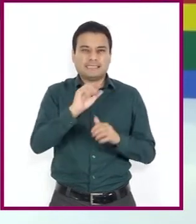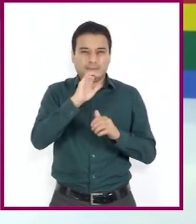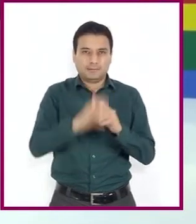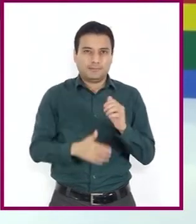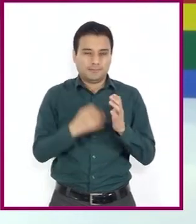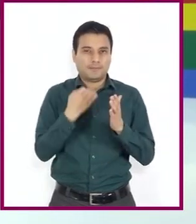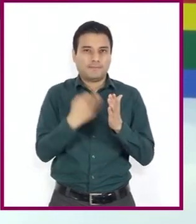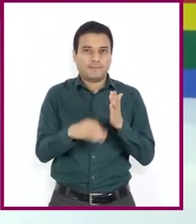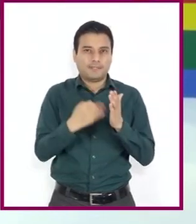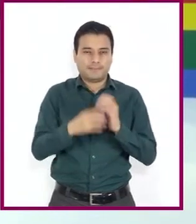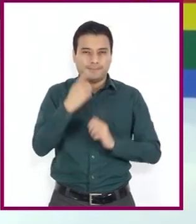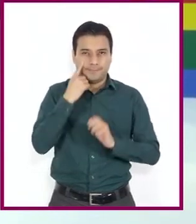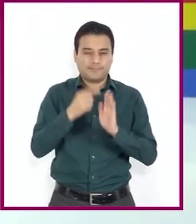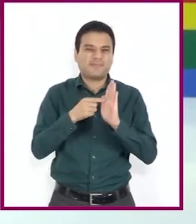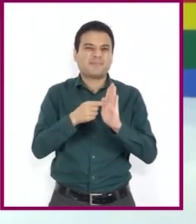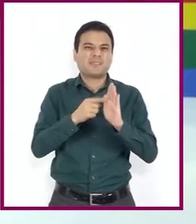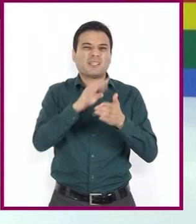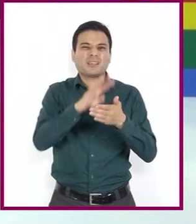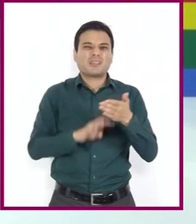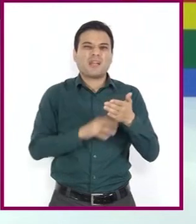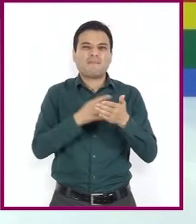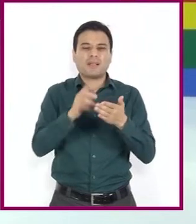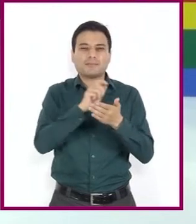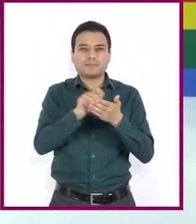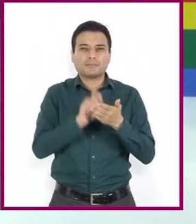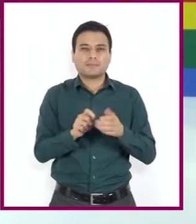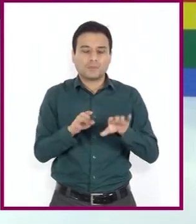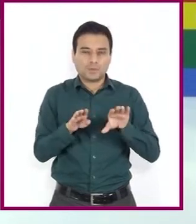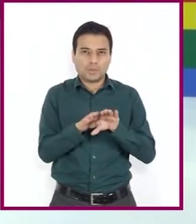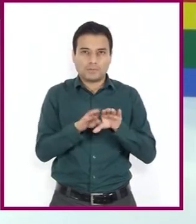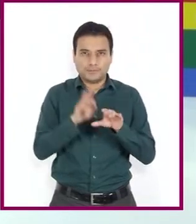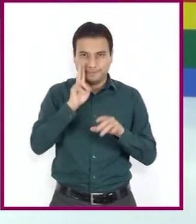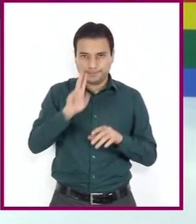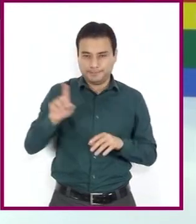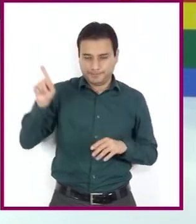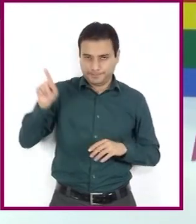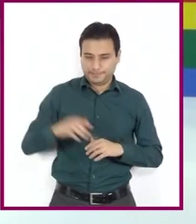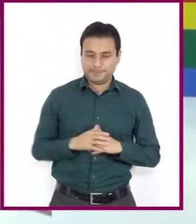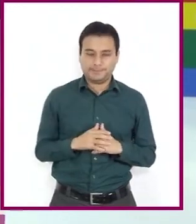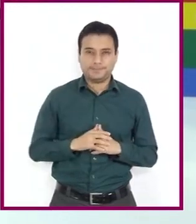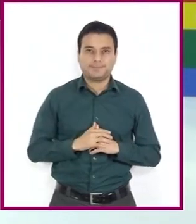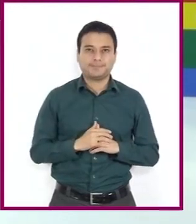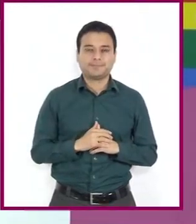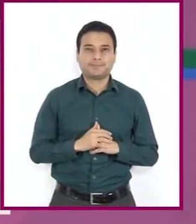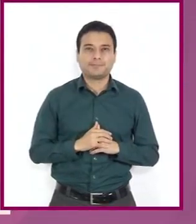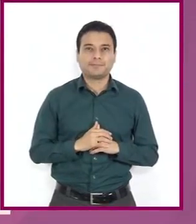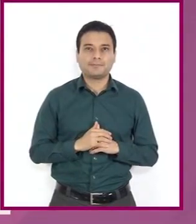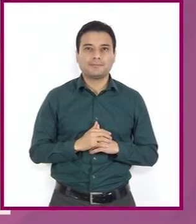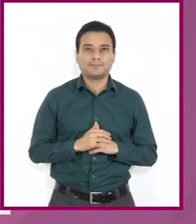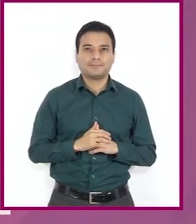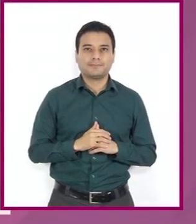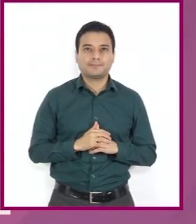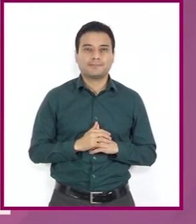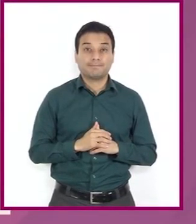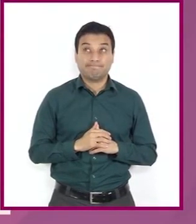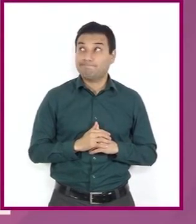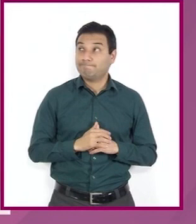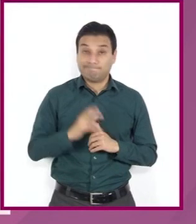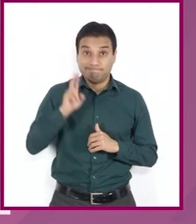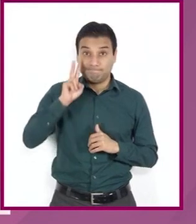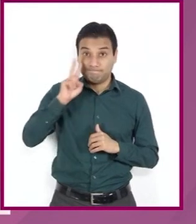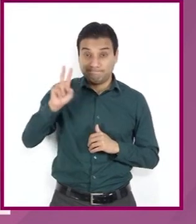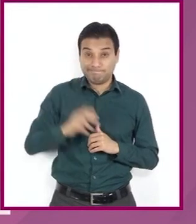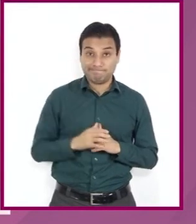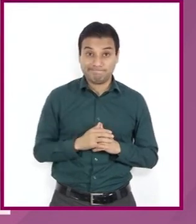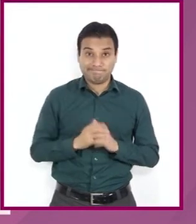falta mostrarles cómo quedaría la tabla ya completa con todos los elementos escritos. Como pueden observar,